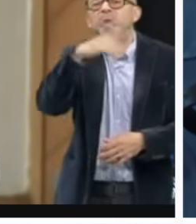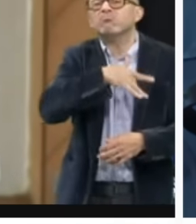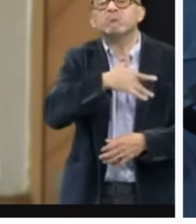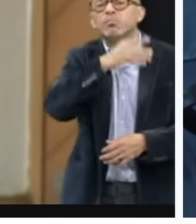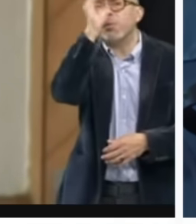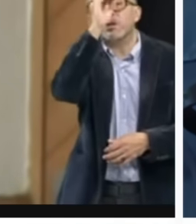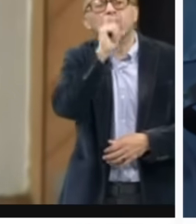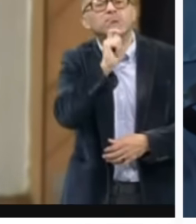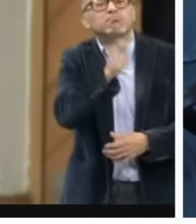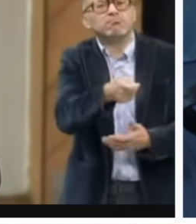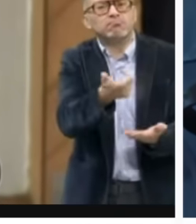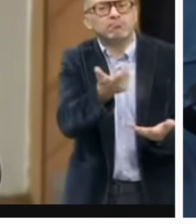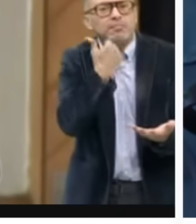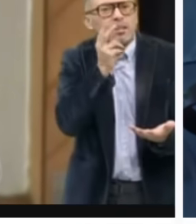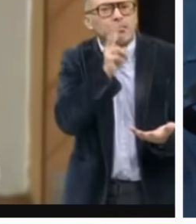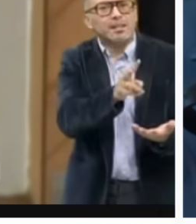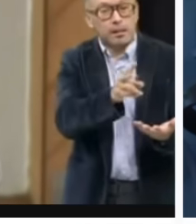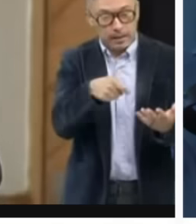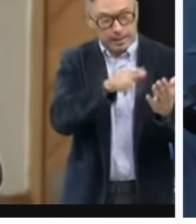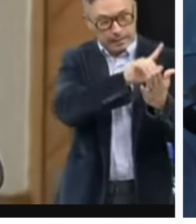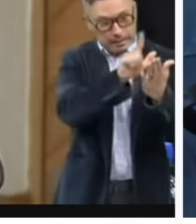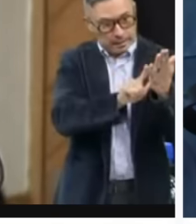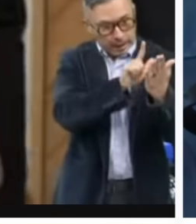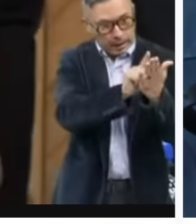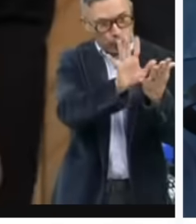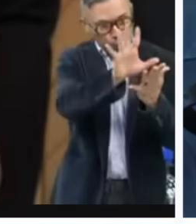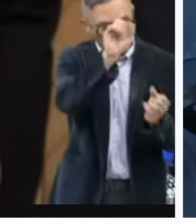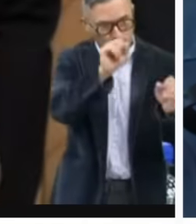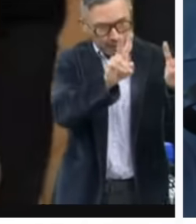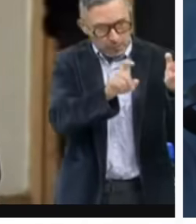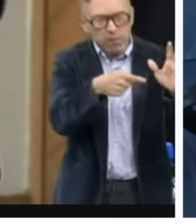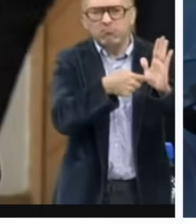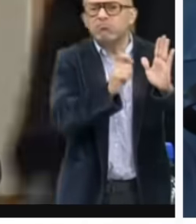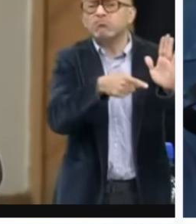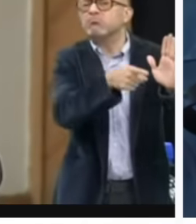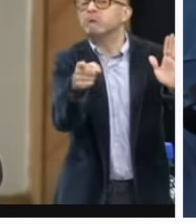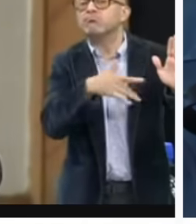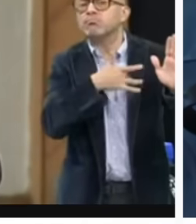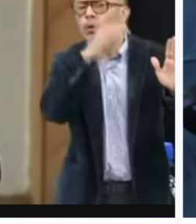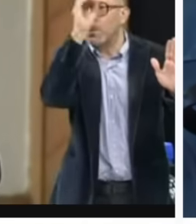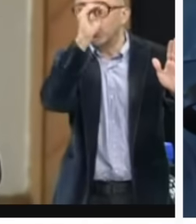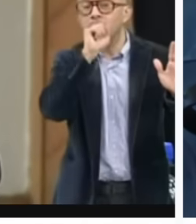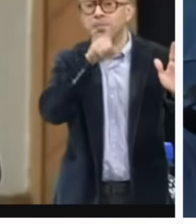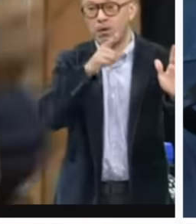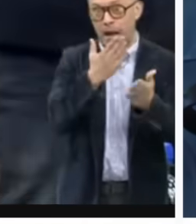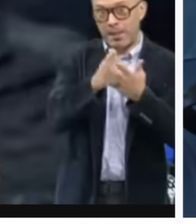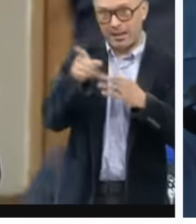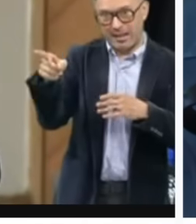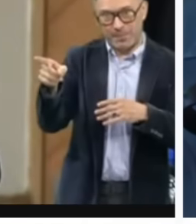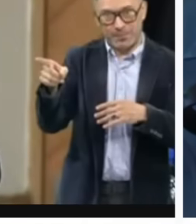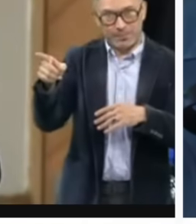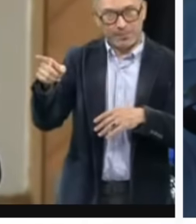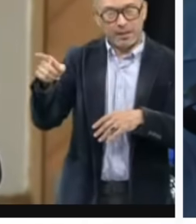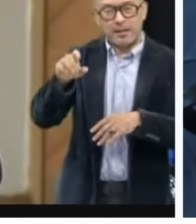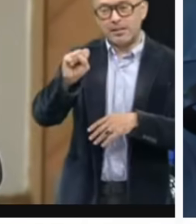consideran desde el punto de vista del marco jurídico. Por lo demás es, como lo dijo el propio Samuel Alejandro García